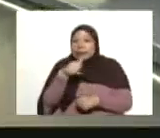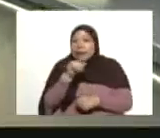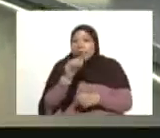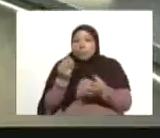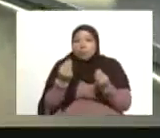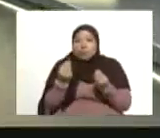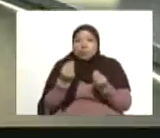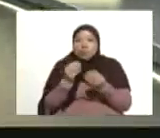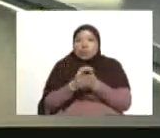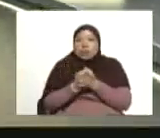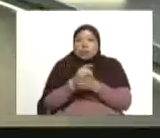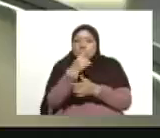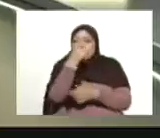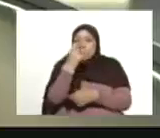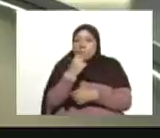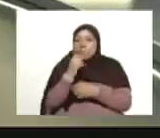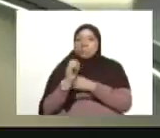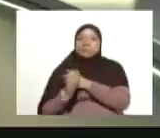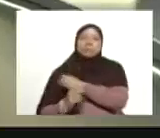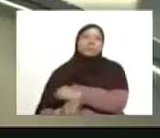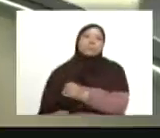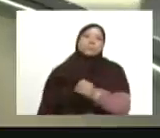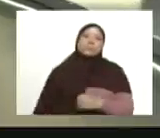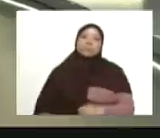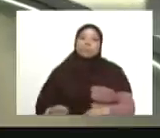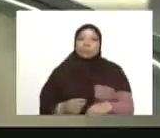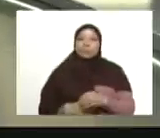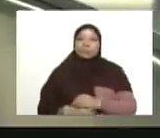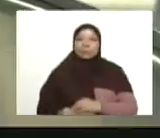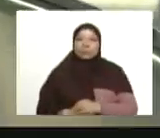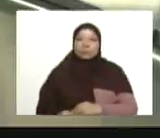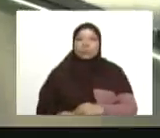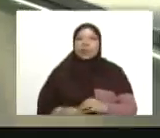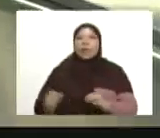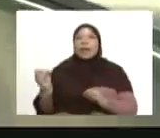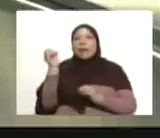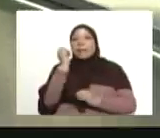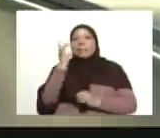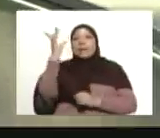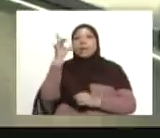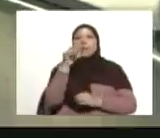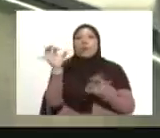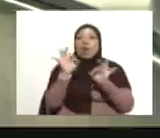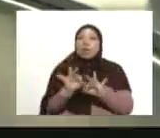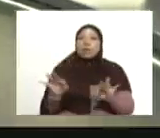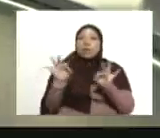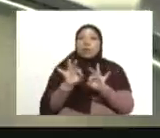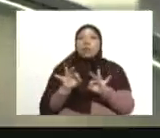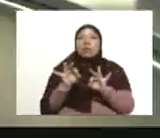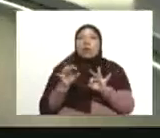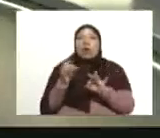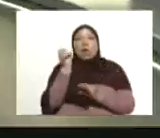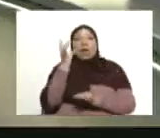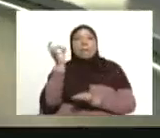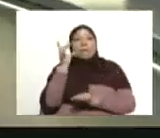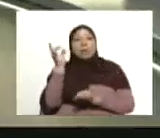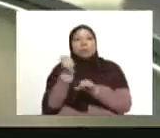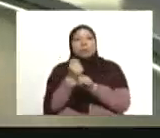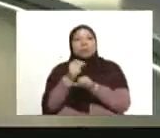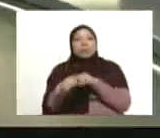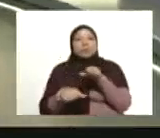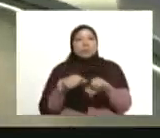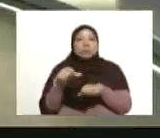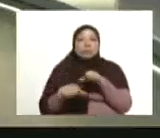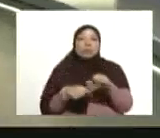fue una idea maravillosa, Nahum. Inventada por nada más y nada menos que el inventor del siglo,